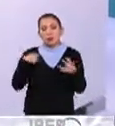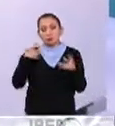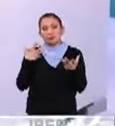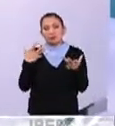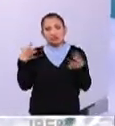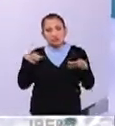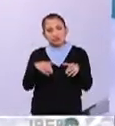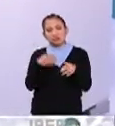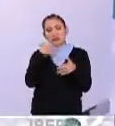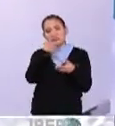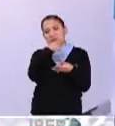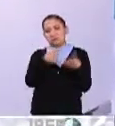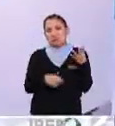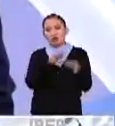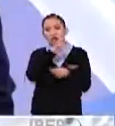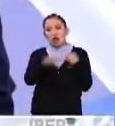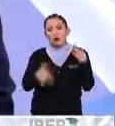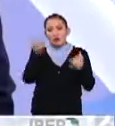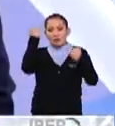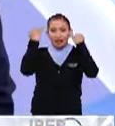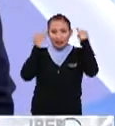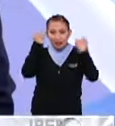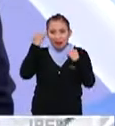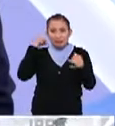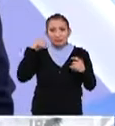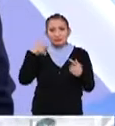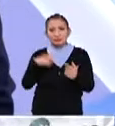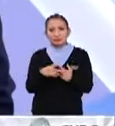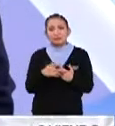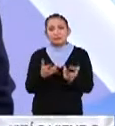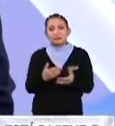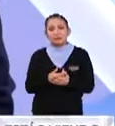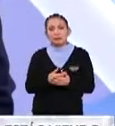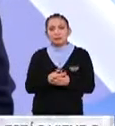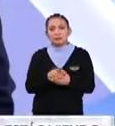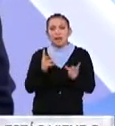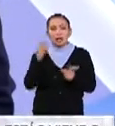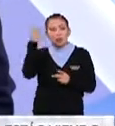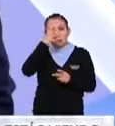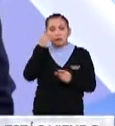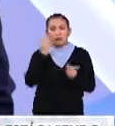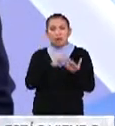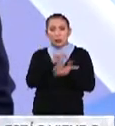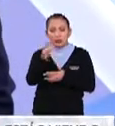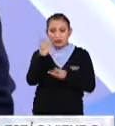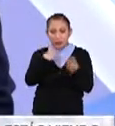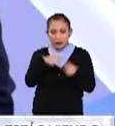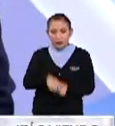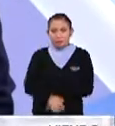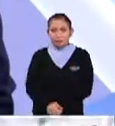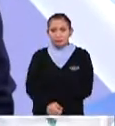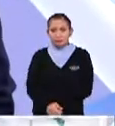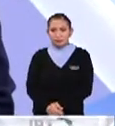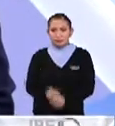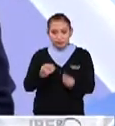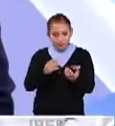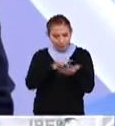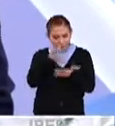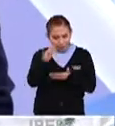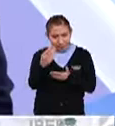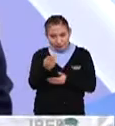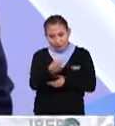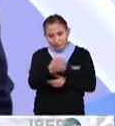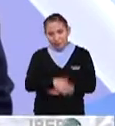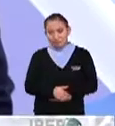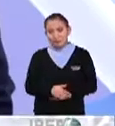o aglutina muy bien toda esta política y visión tan cruenta en muchos casos de Donald Trump. Te agradecemos mucho que haya estado con nosotros, Eunice. No, muchas gracias